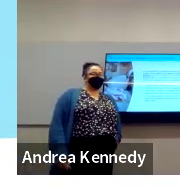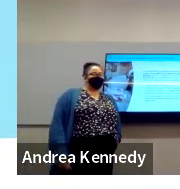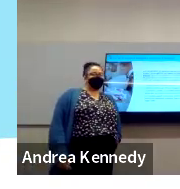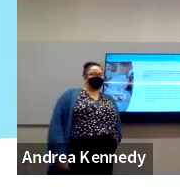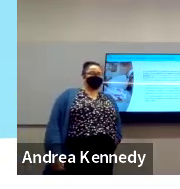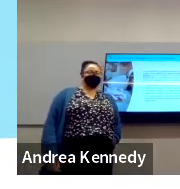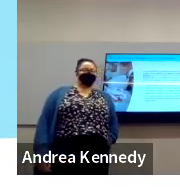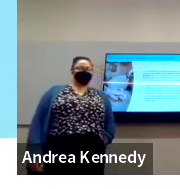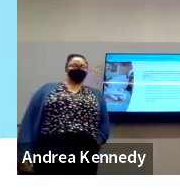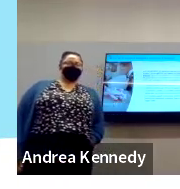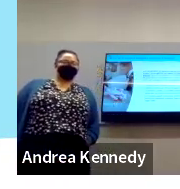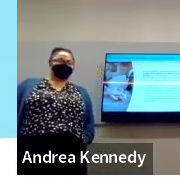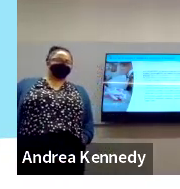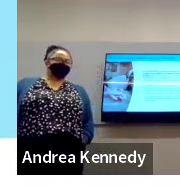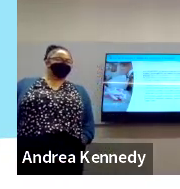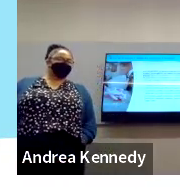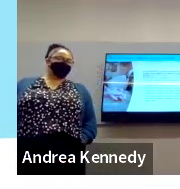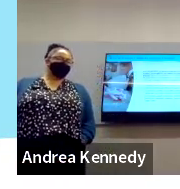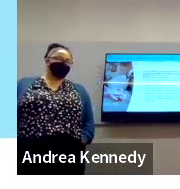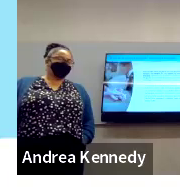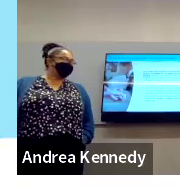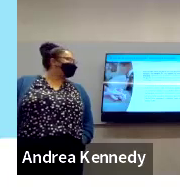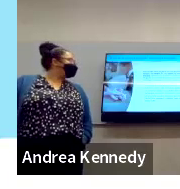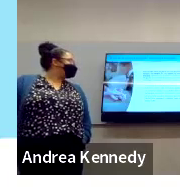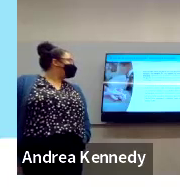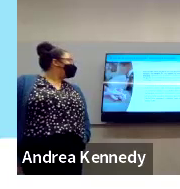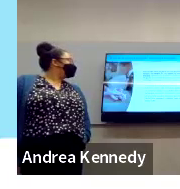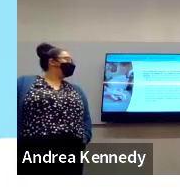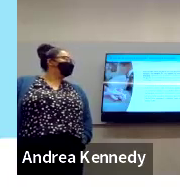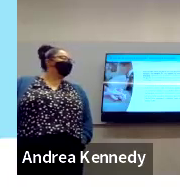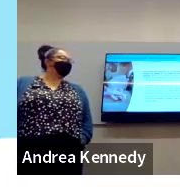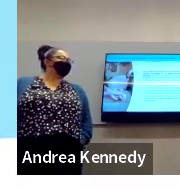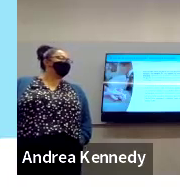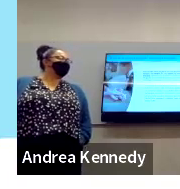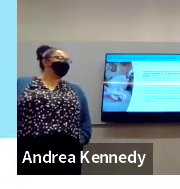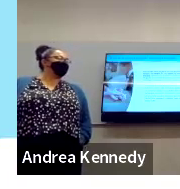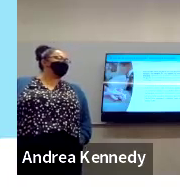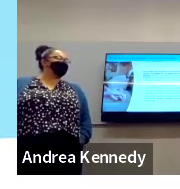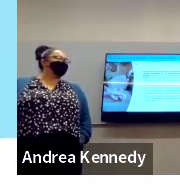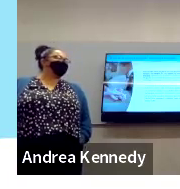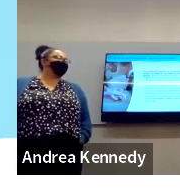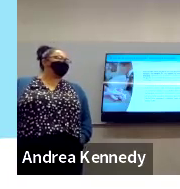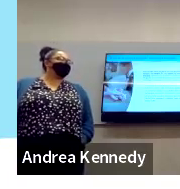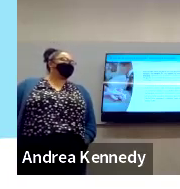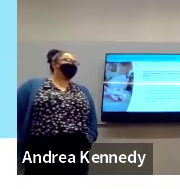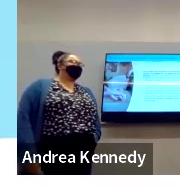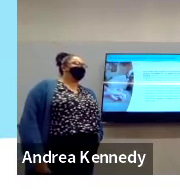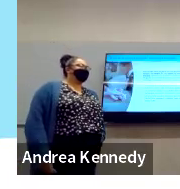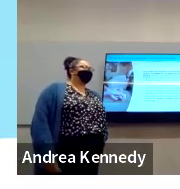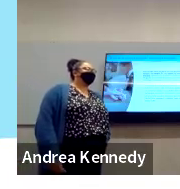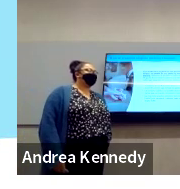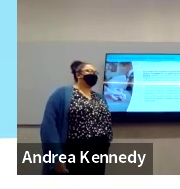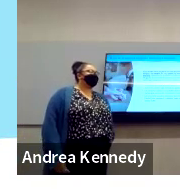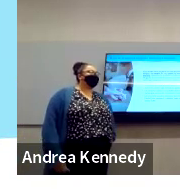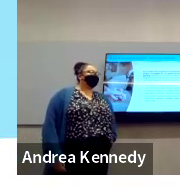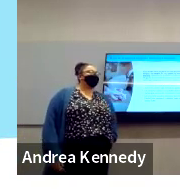independientes. El importe actual de la renta sería solamente lo que paga de renta, y